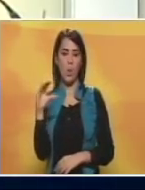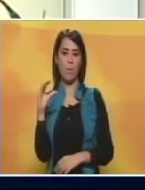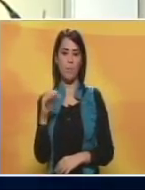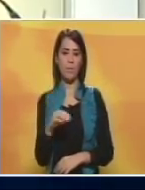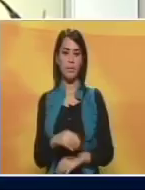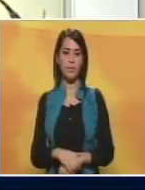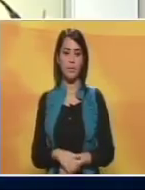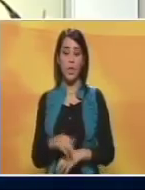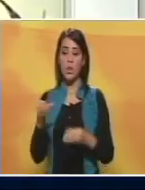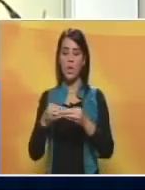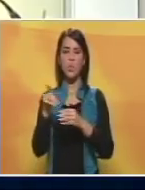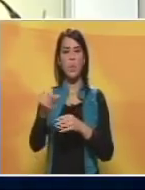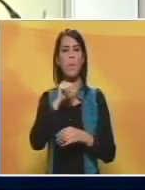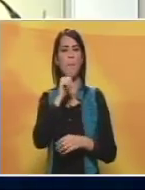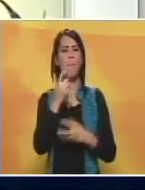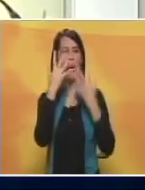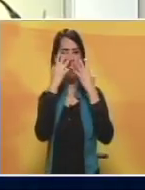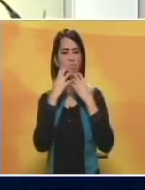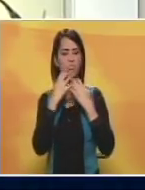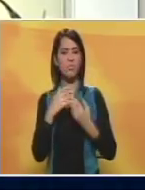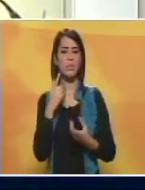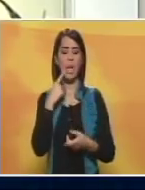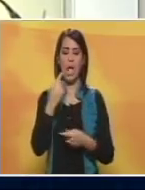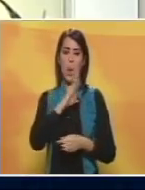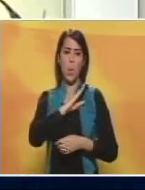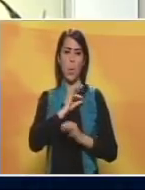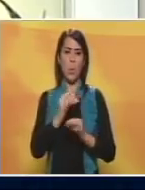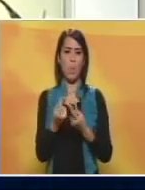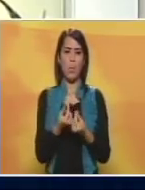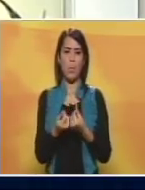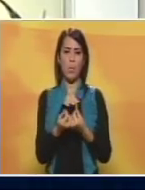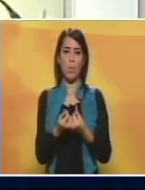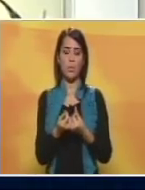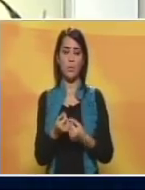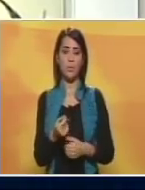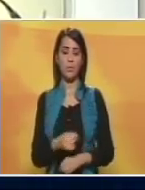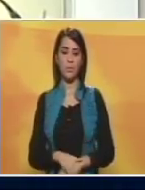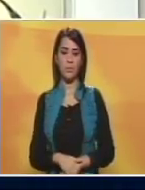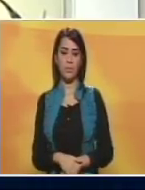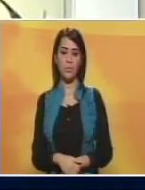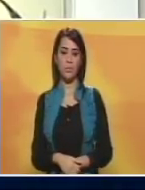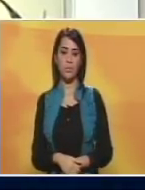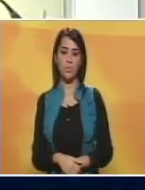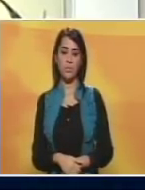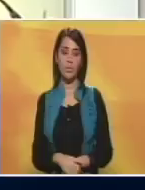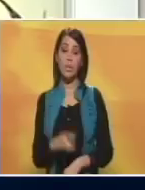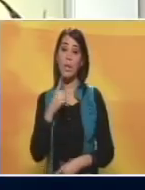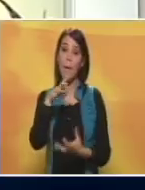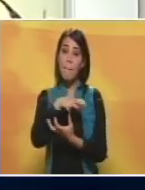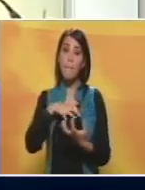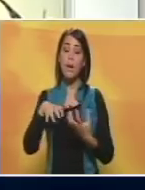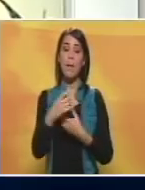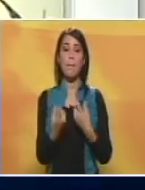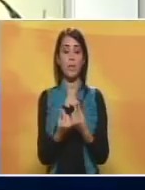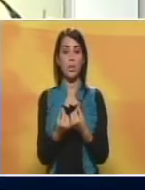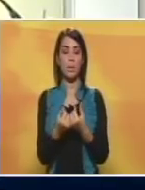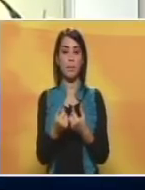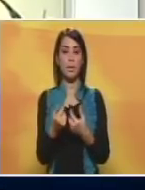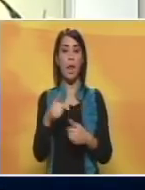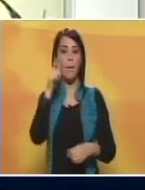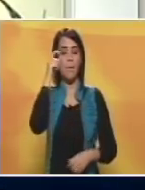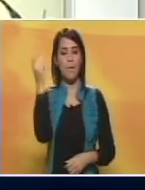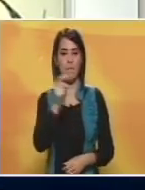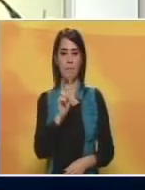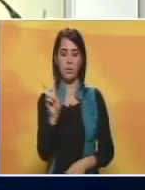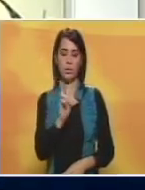sostenido por mafias criminales que viven de la economía criminal y que viven principalmente de hacerle la guerra económica al pueblo